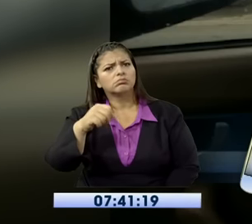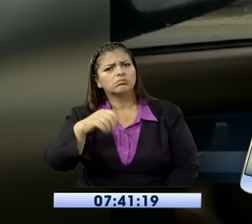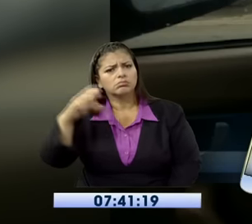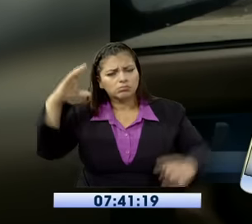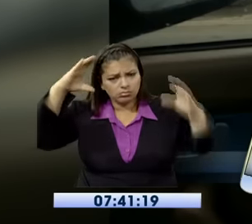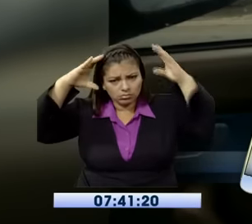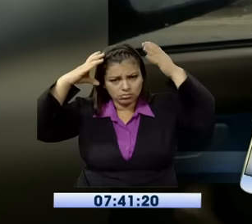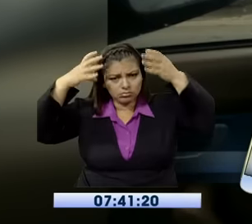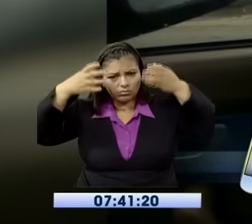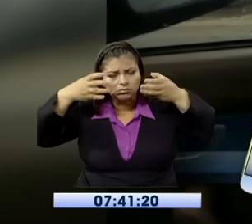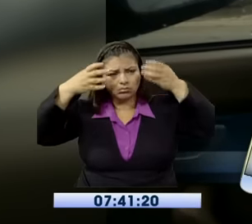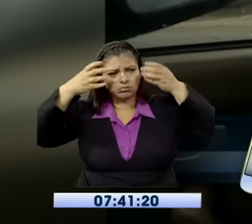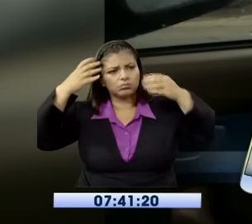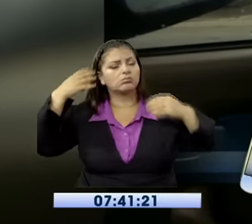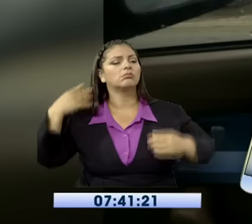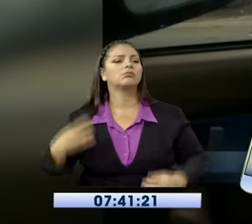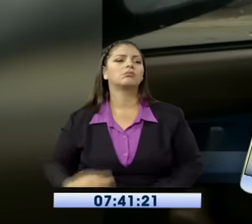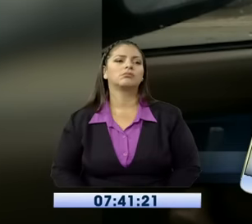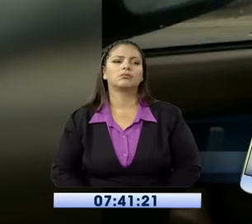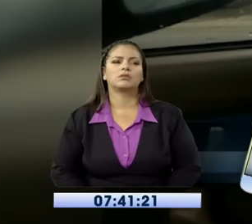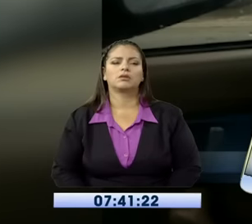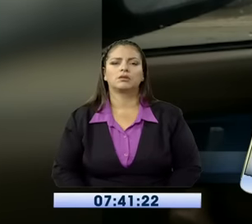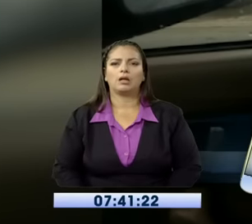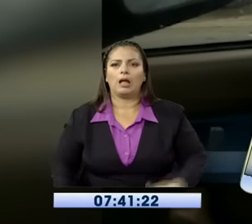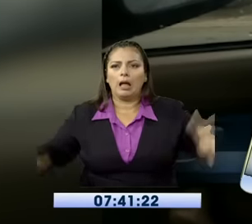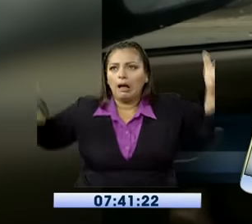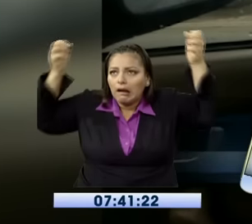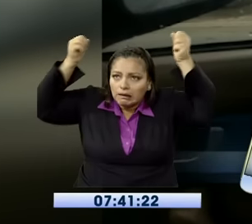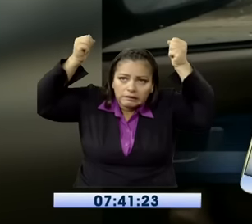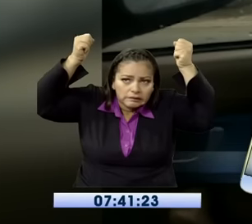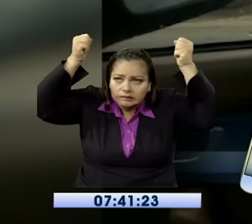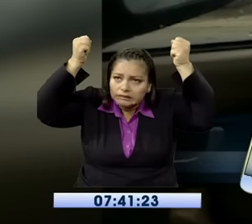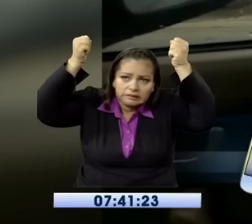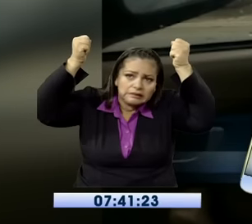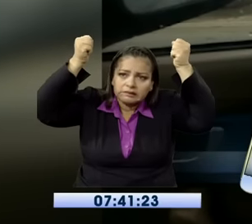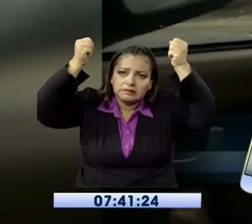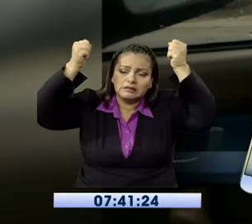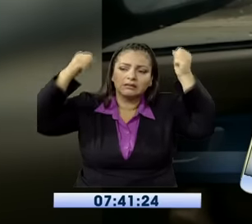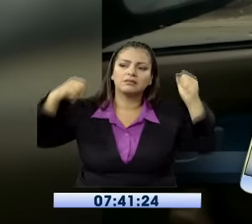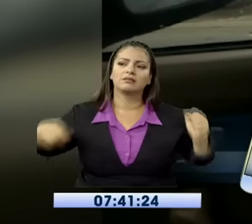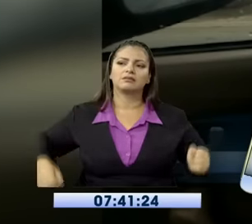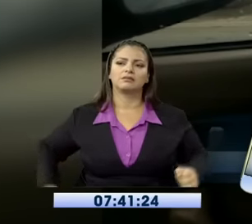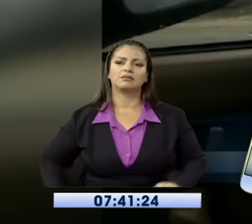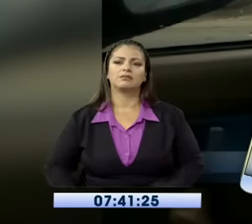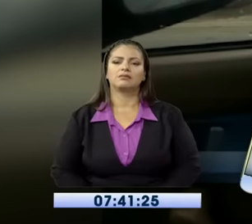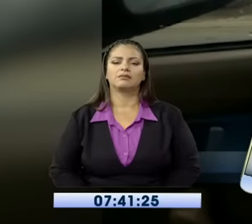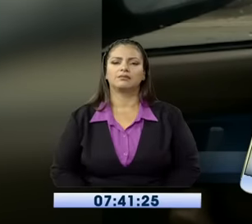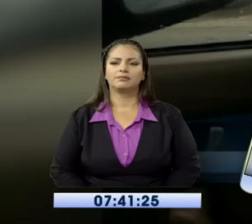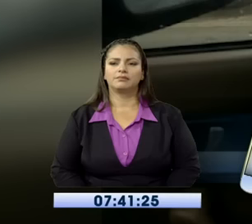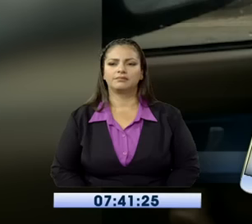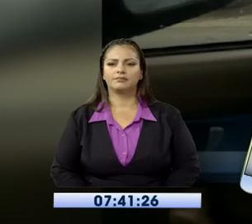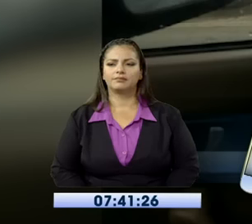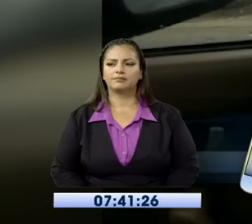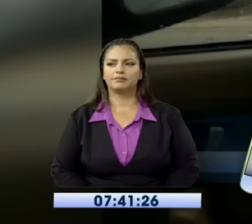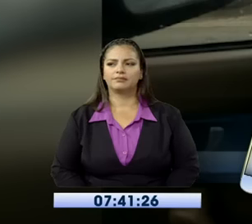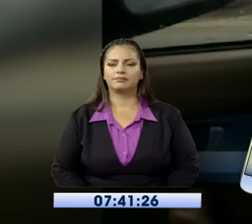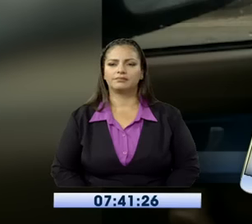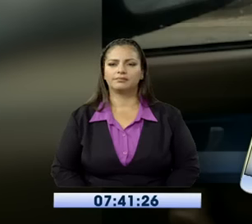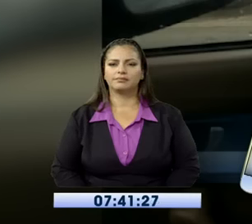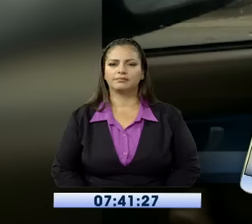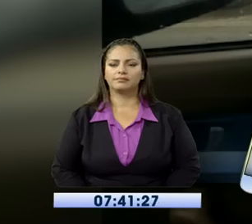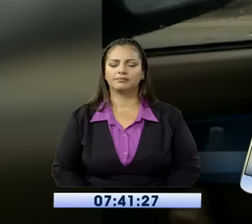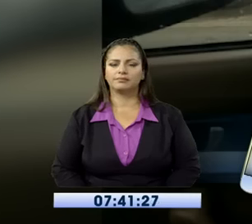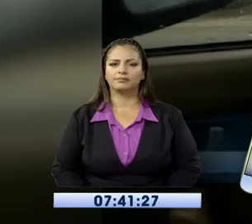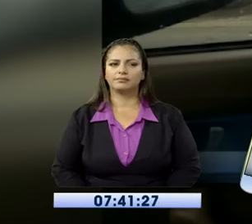distingue el problema es lo que llevan eso lo que no entiend lo que di arriba es que mot camión pero